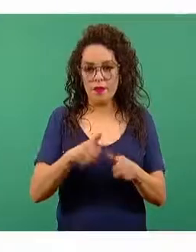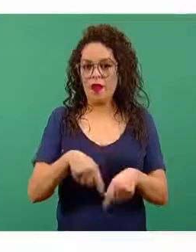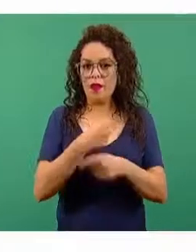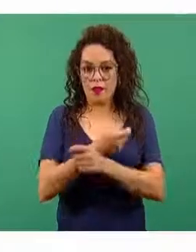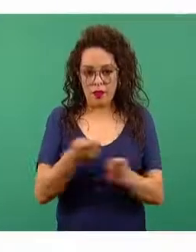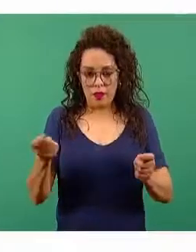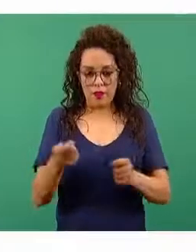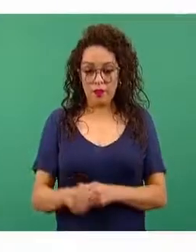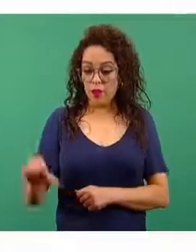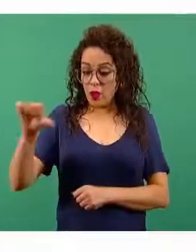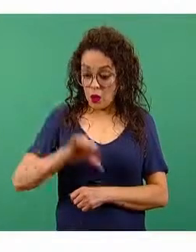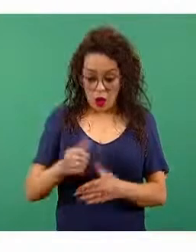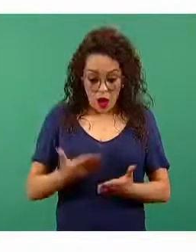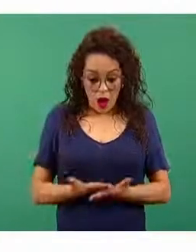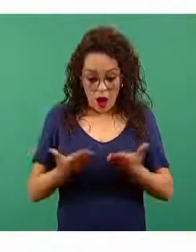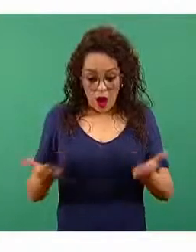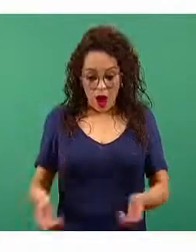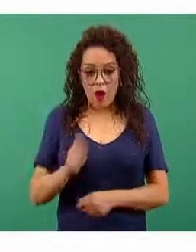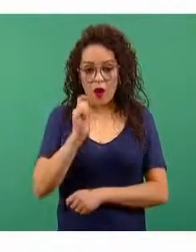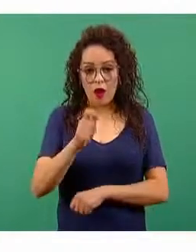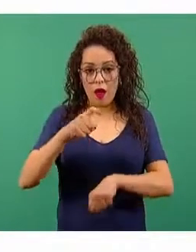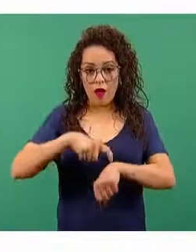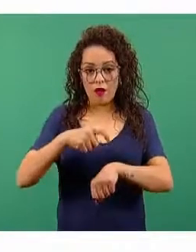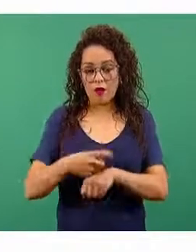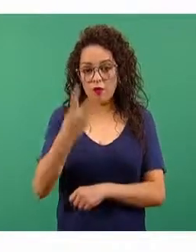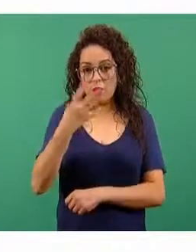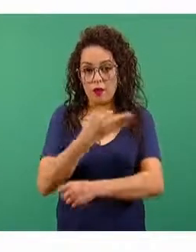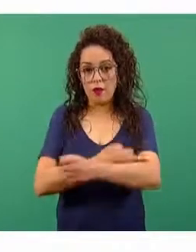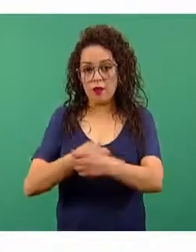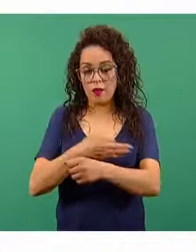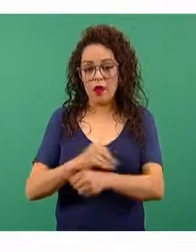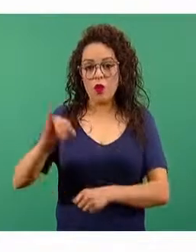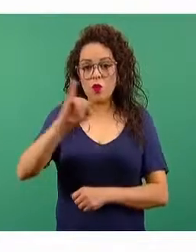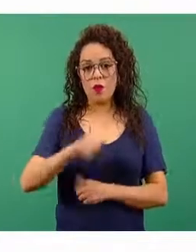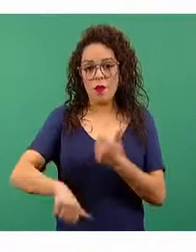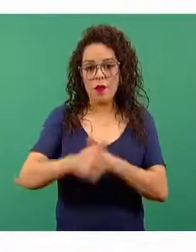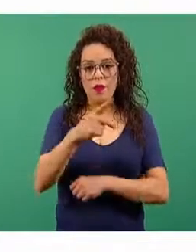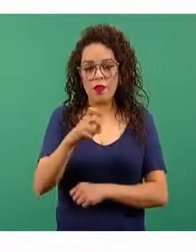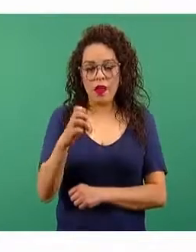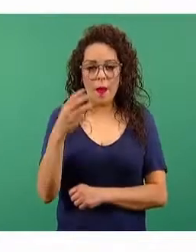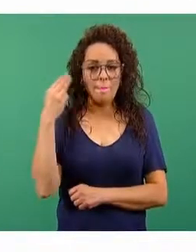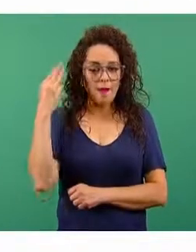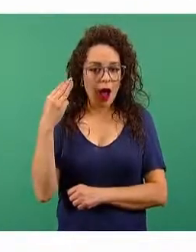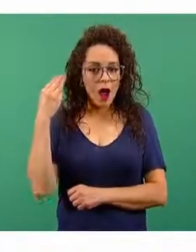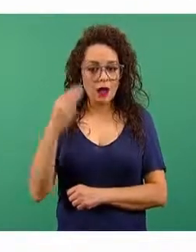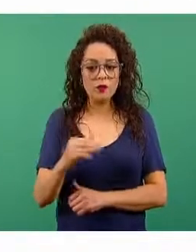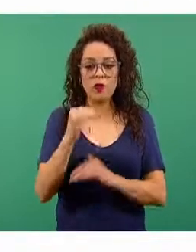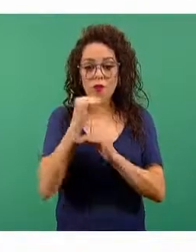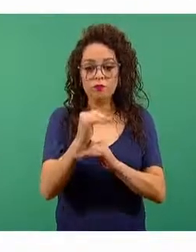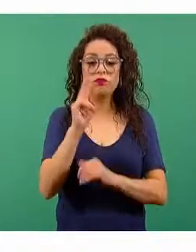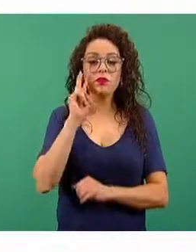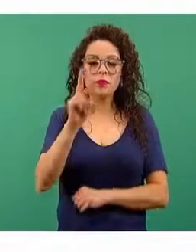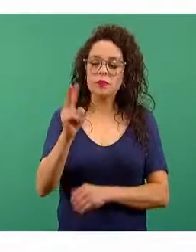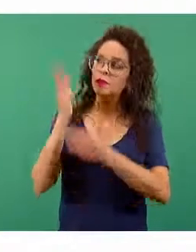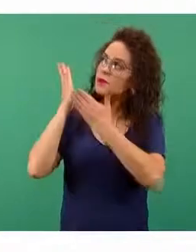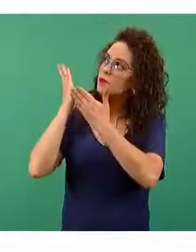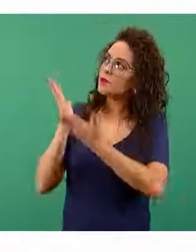el corte más reciente, que fue el de las 16 horas de hoy, jueves 11 de marzo, tenemos que logramos